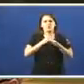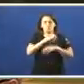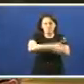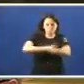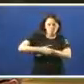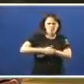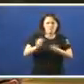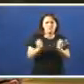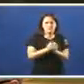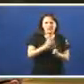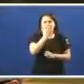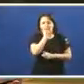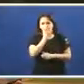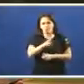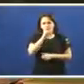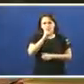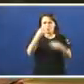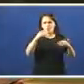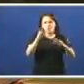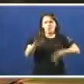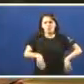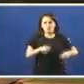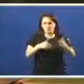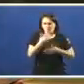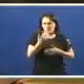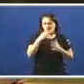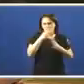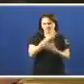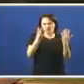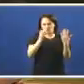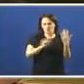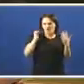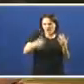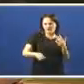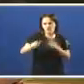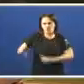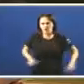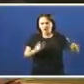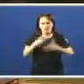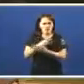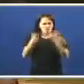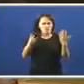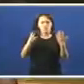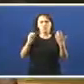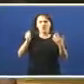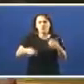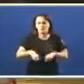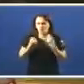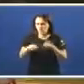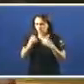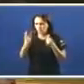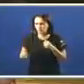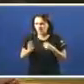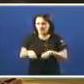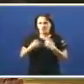materiais. Respiradores, o respirador máis novo ten 18 anos, falamos de aparellos de rayos de 18 anos que se avarían continuamente,